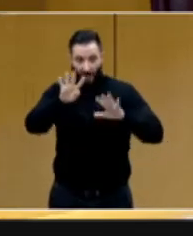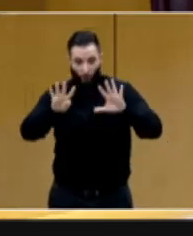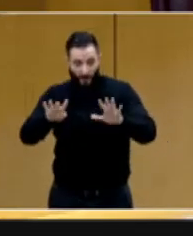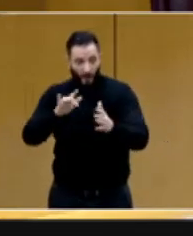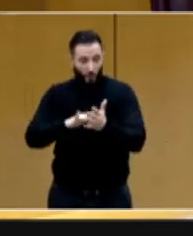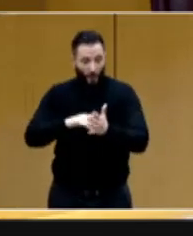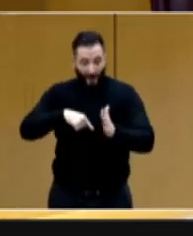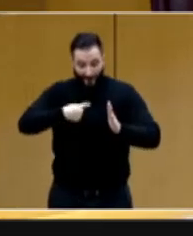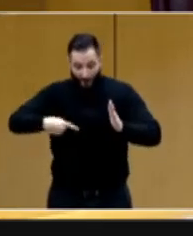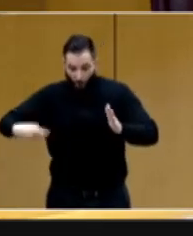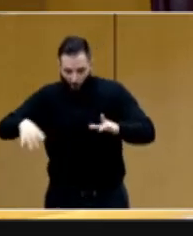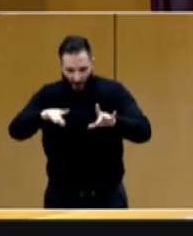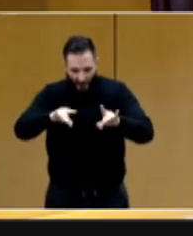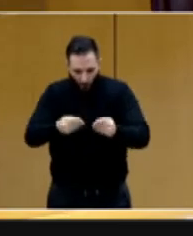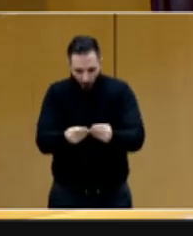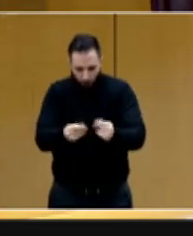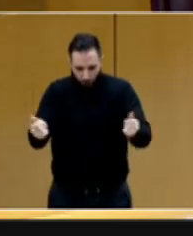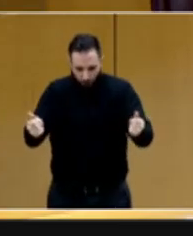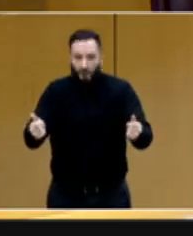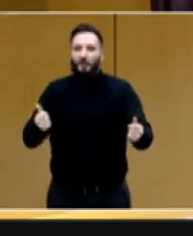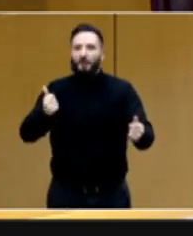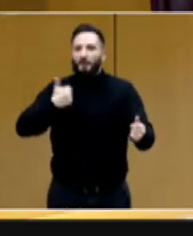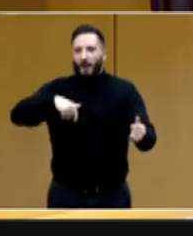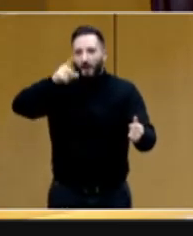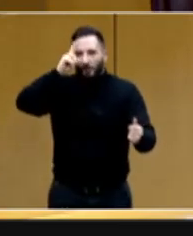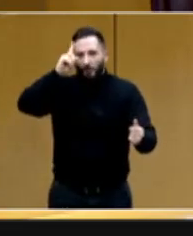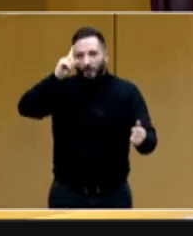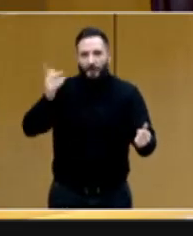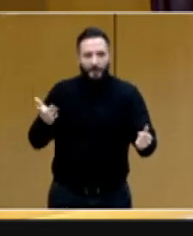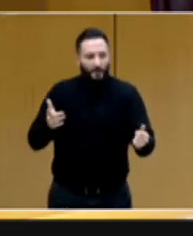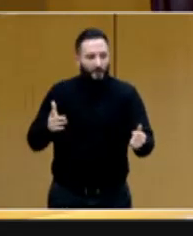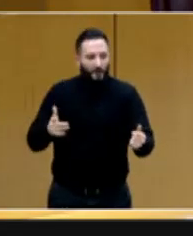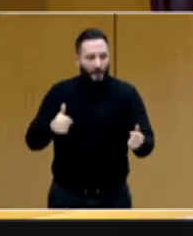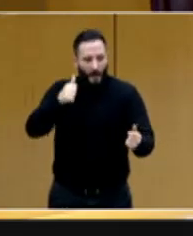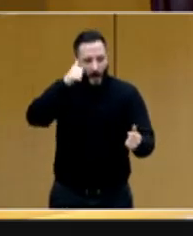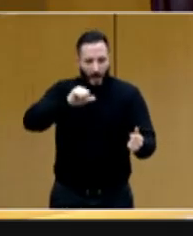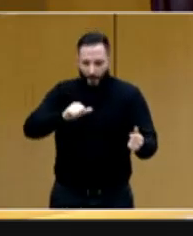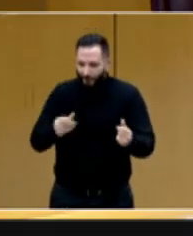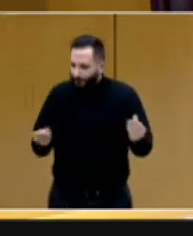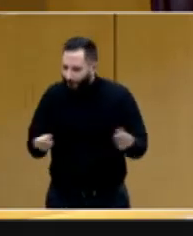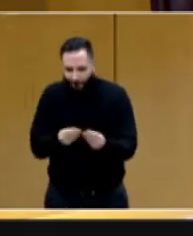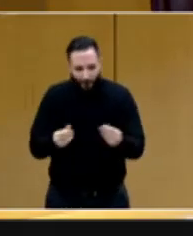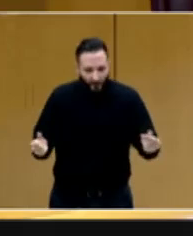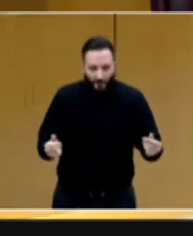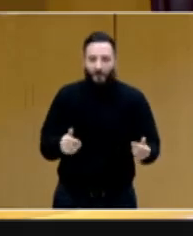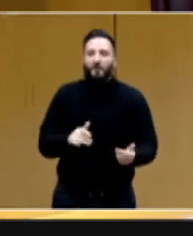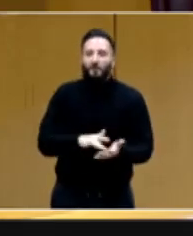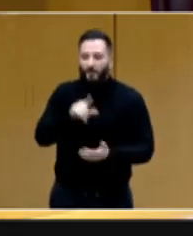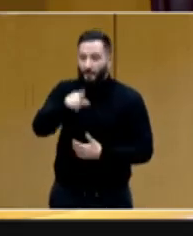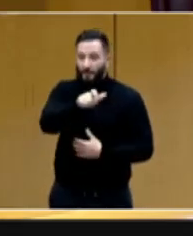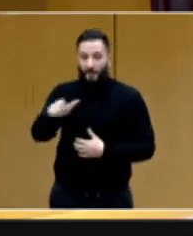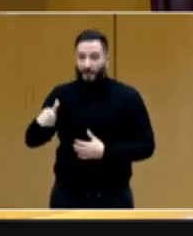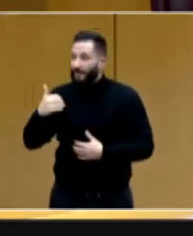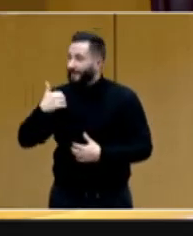que de Álava no se supiese nada salvo de yodi aramayona en claves que alguno de los opositores que está aquí habrá tenido que